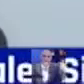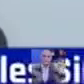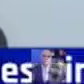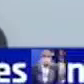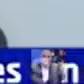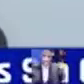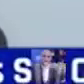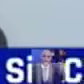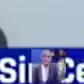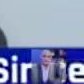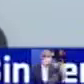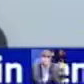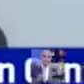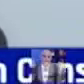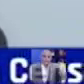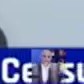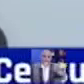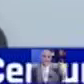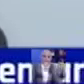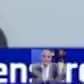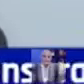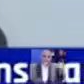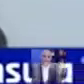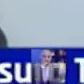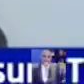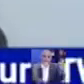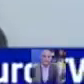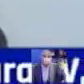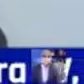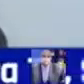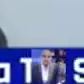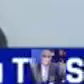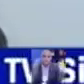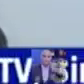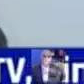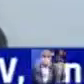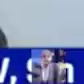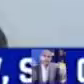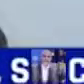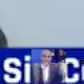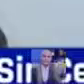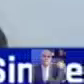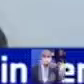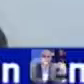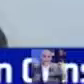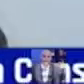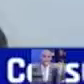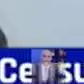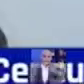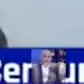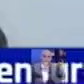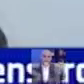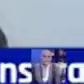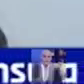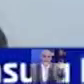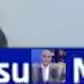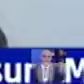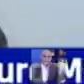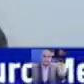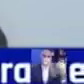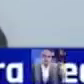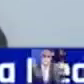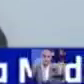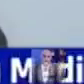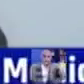Pascal Beltrán del Río, y nos vamos a dar cuenta de que el descrédito tiene que ver con que ellos se quieren aborazar con